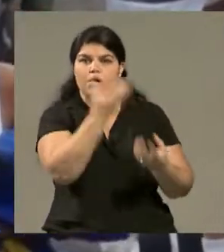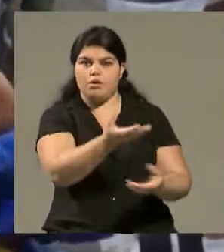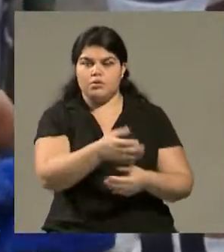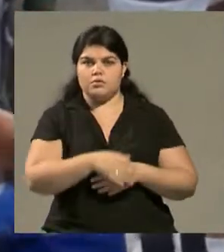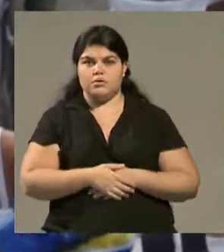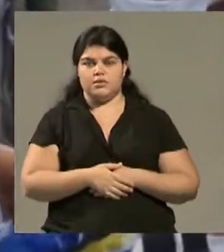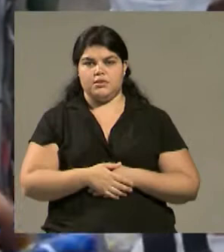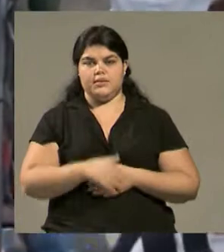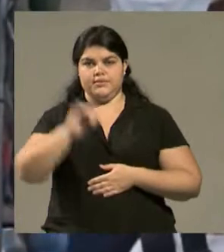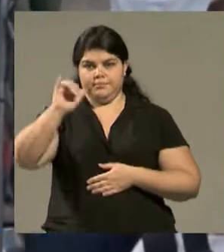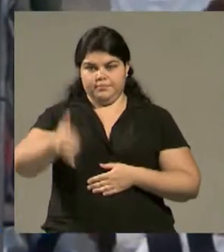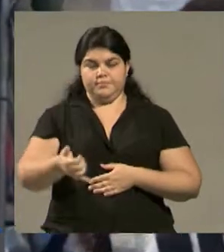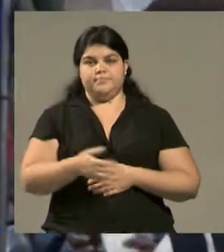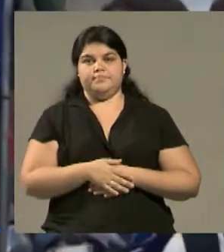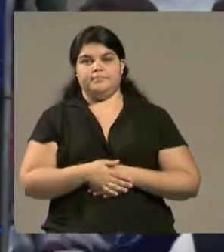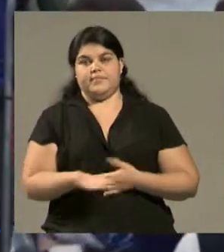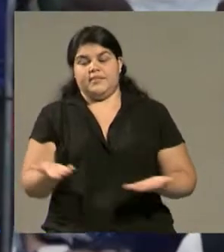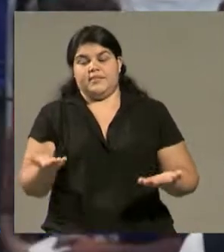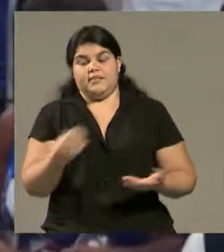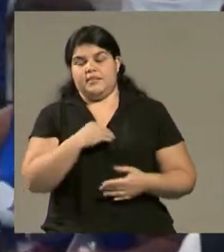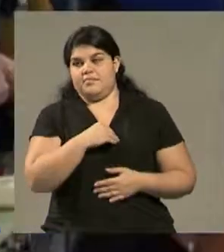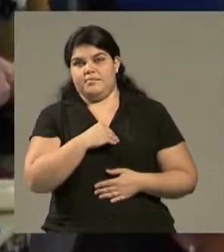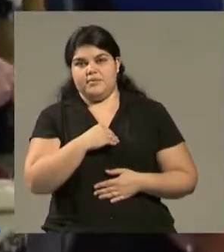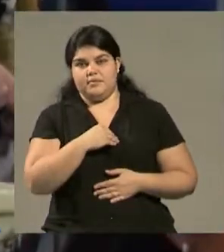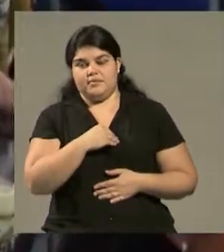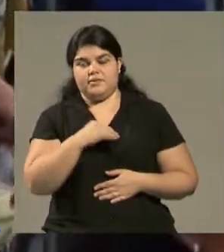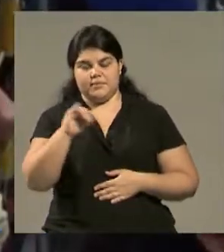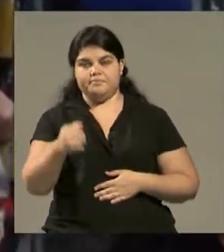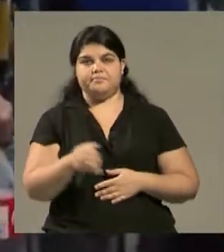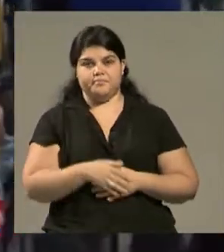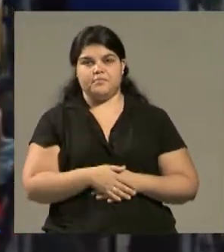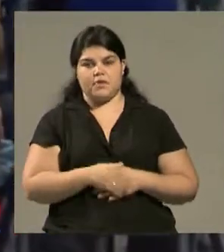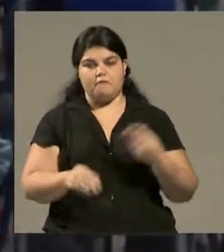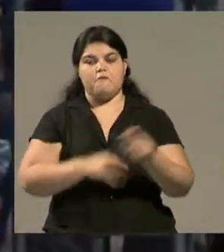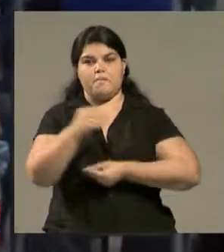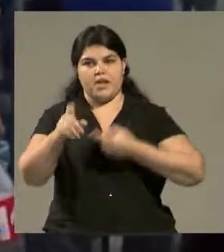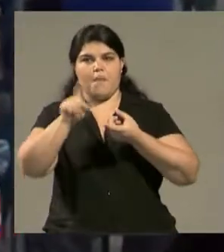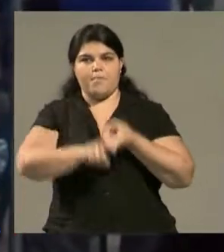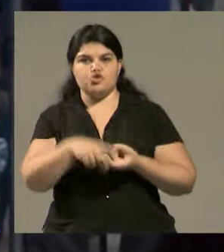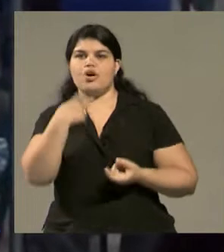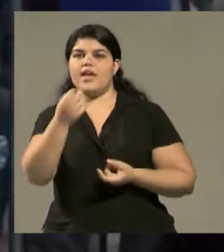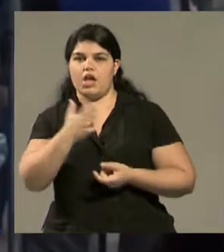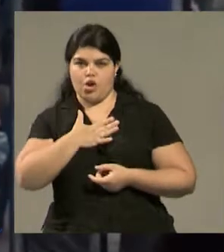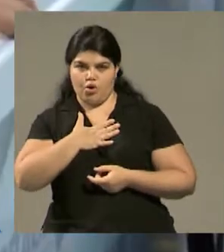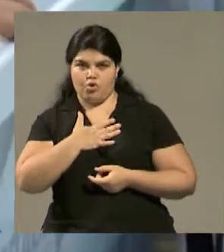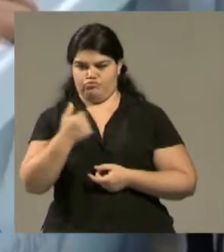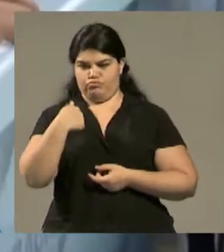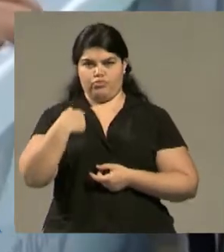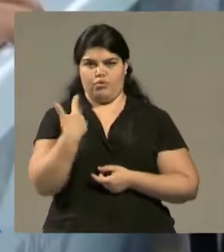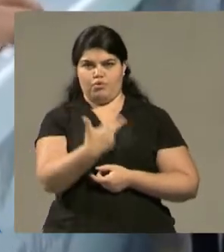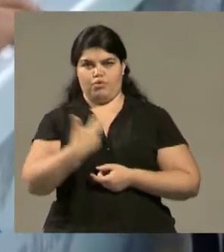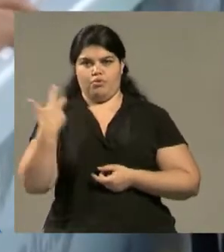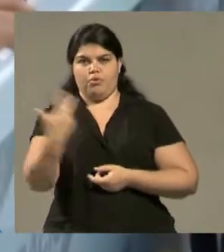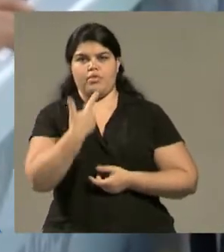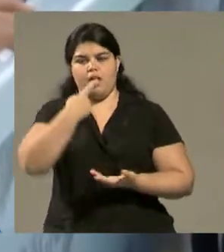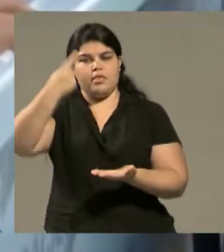Sí, bueno, lamentablemente mi familia, mi esposo, mi hijo y yo, pues tomamos la decisión